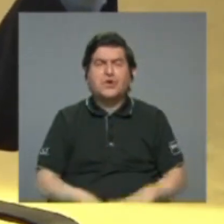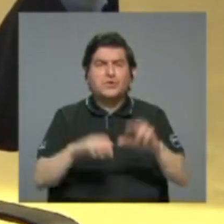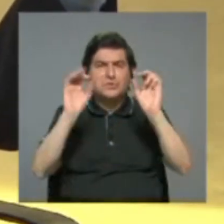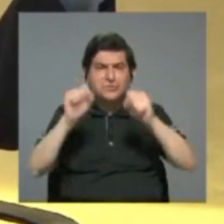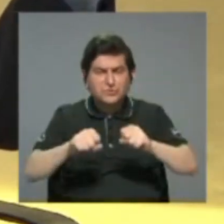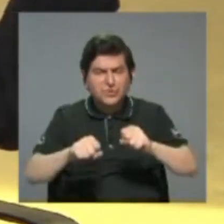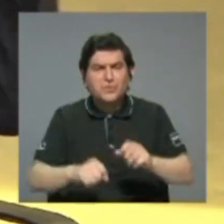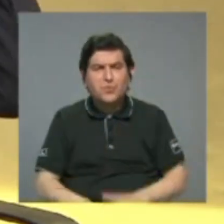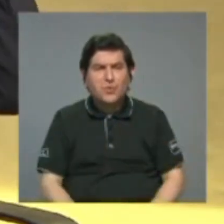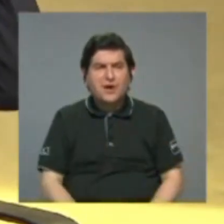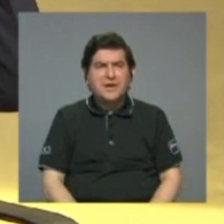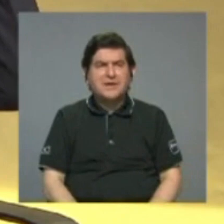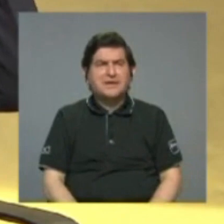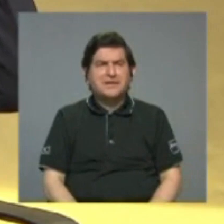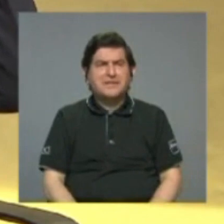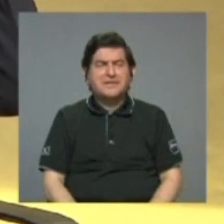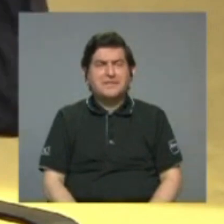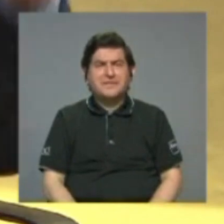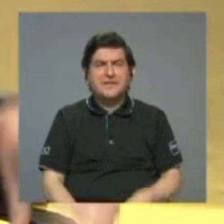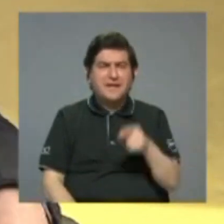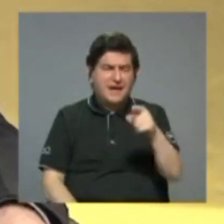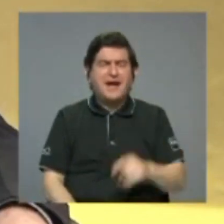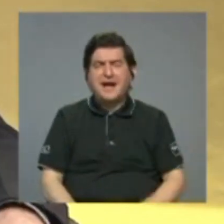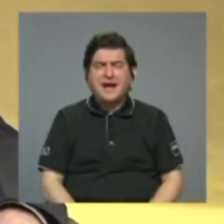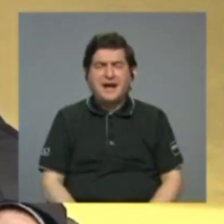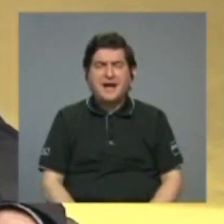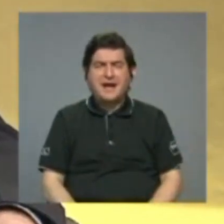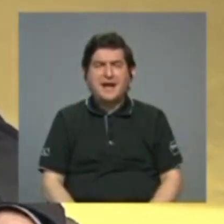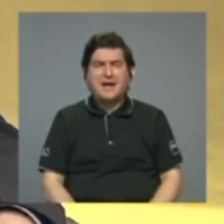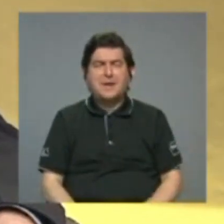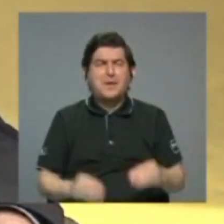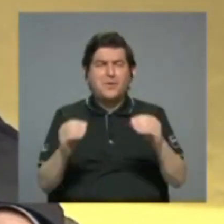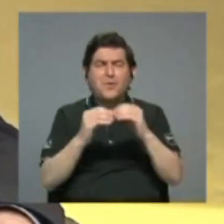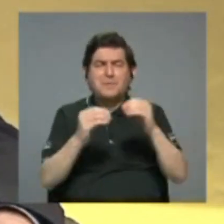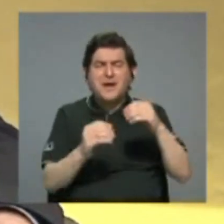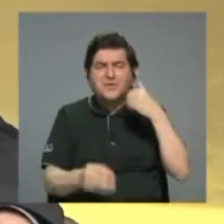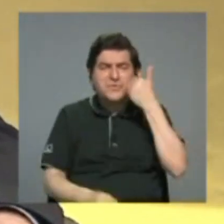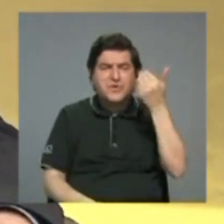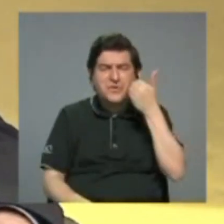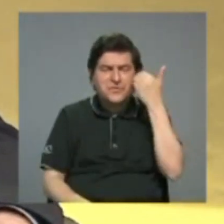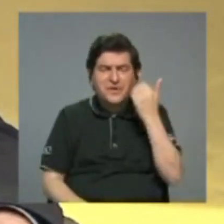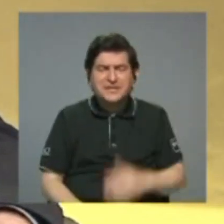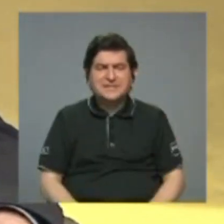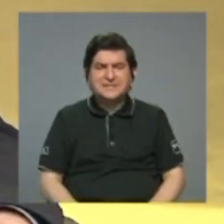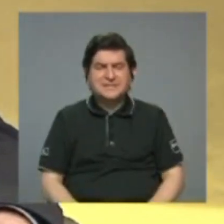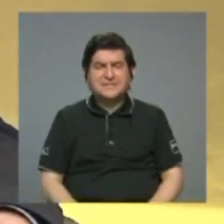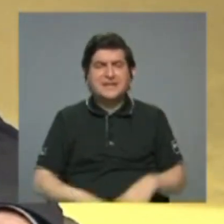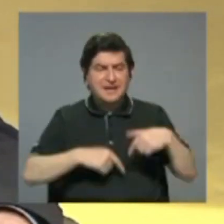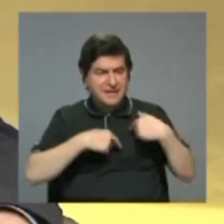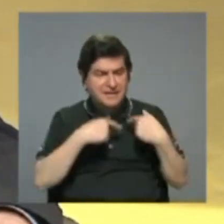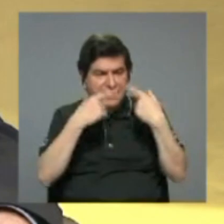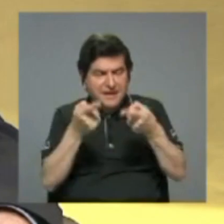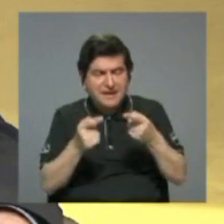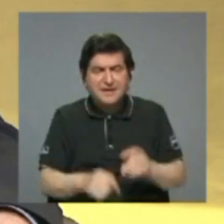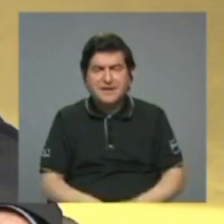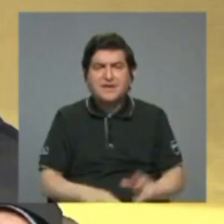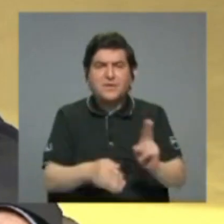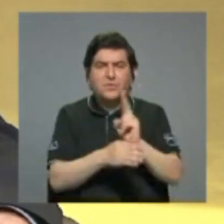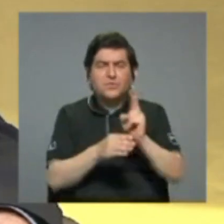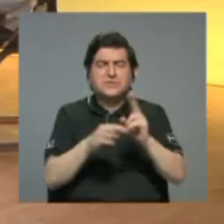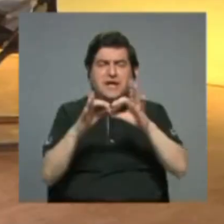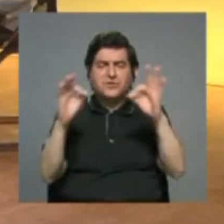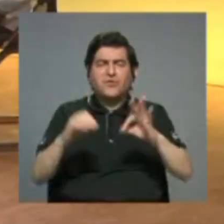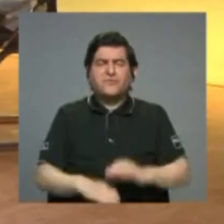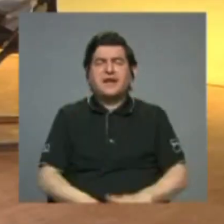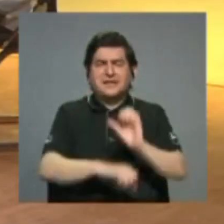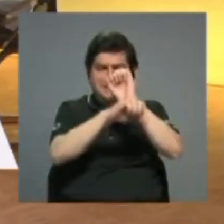cabalga en lomos de gigantes, para usar con una variante la frase clásica.